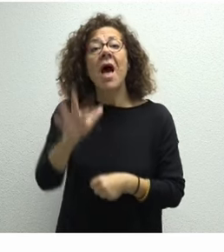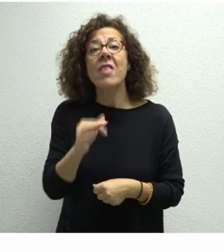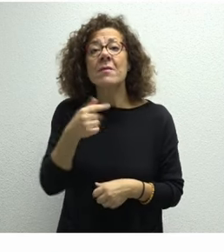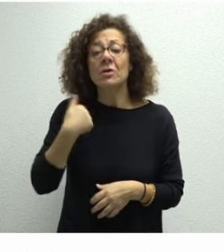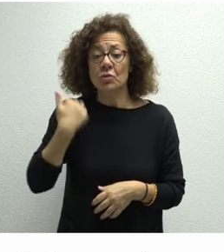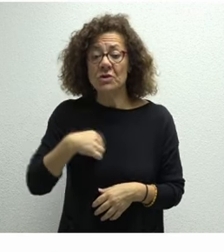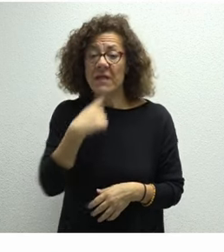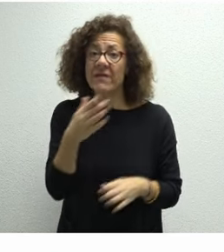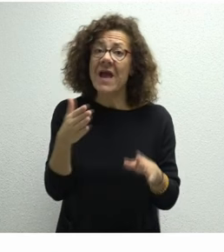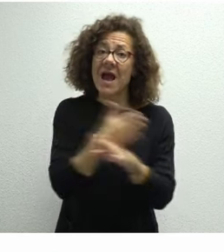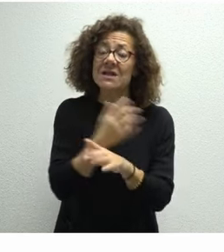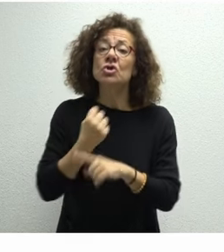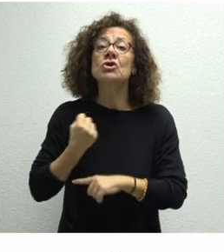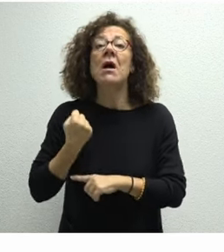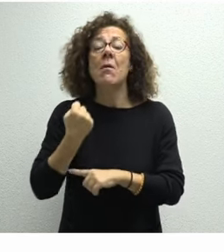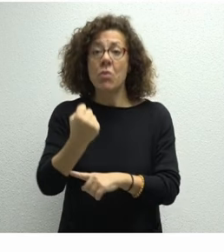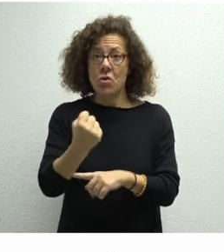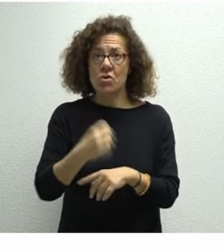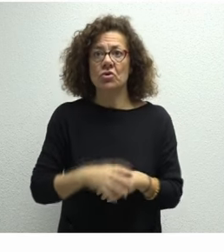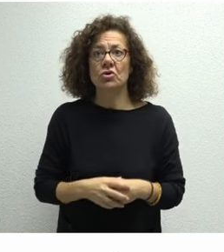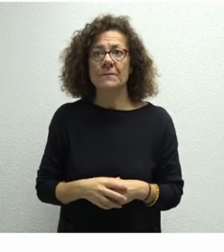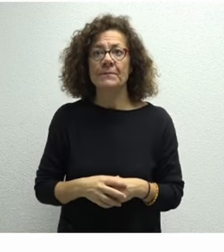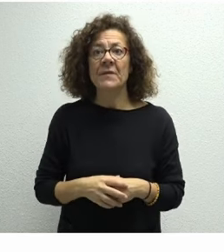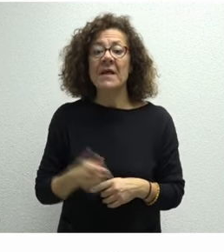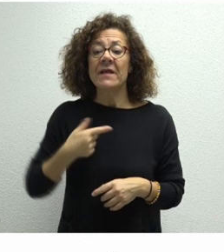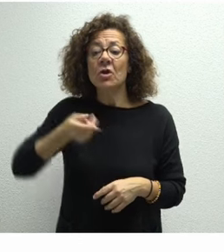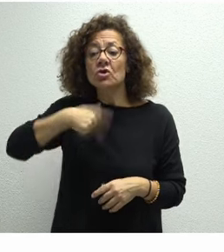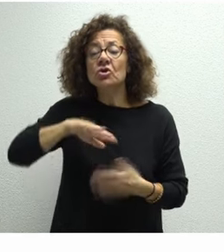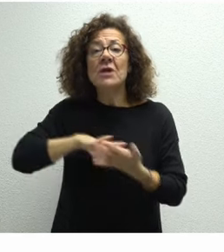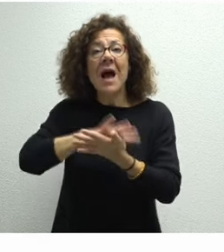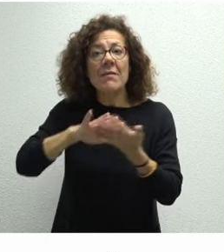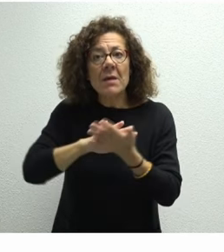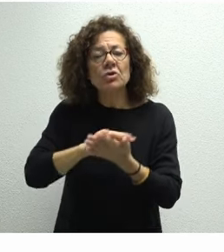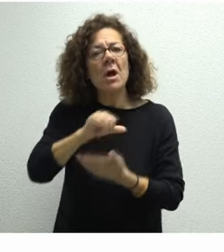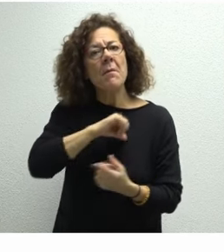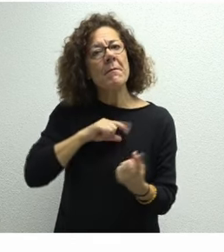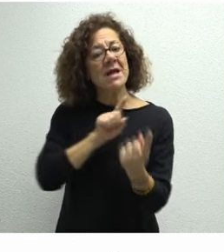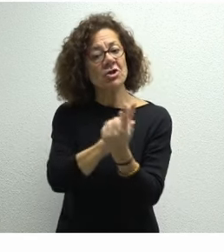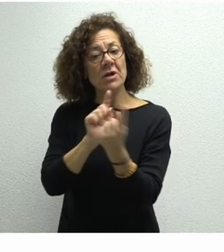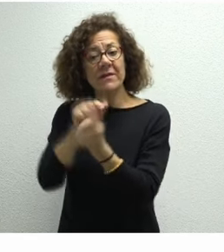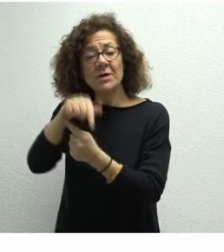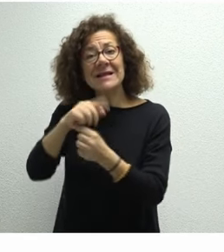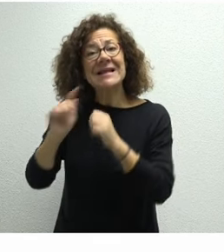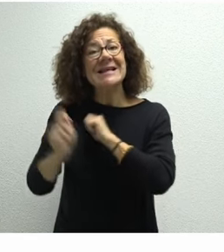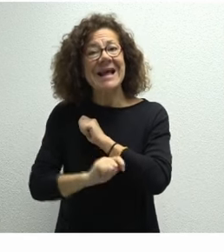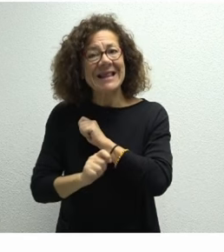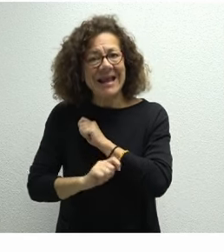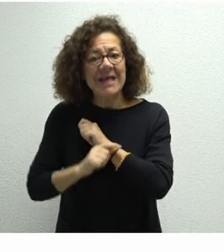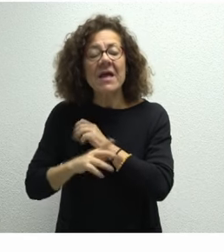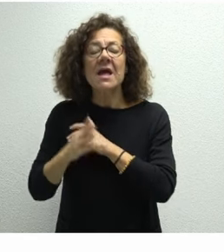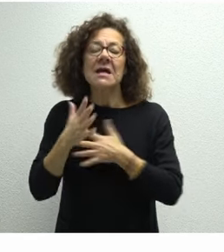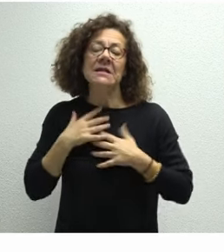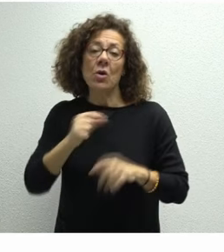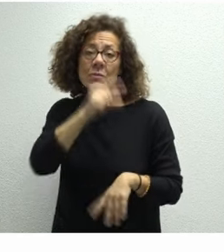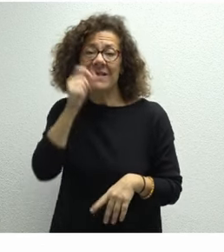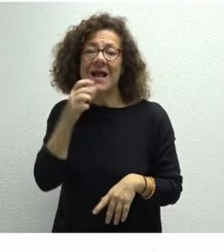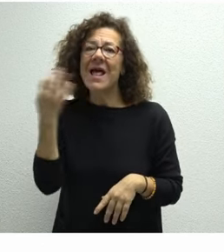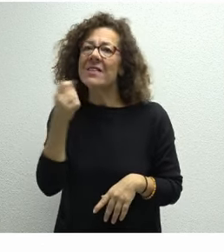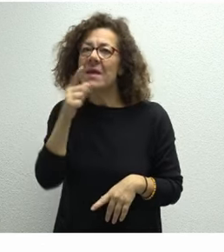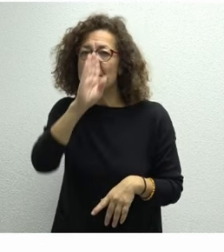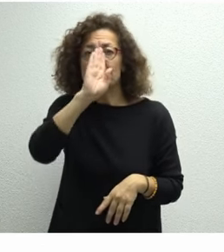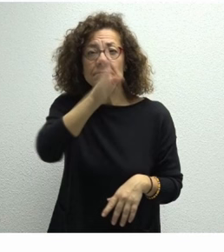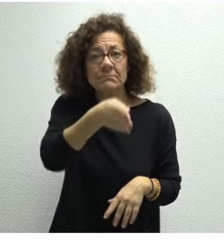eh los apoyos de los que estamos hablando personalizados en esta estrategia de Salud Mental concretamente tienen que ir